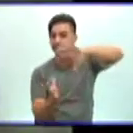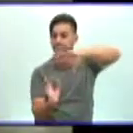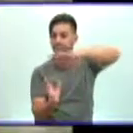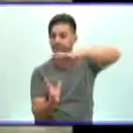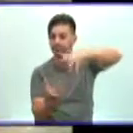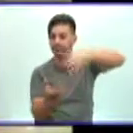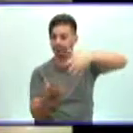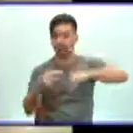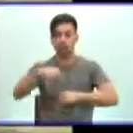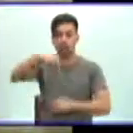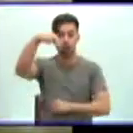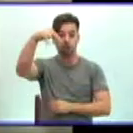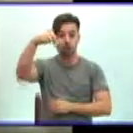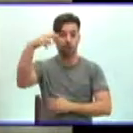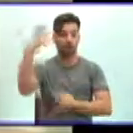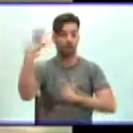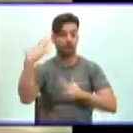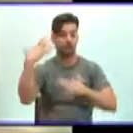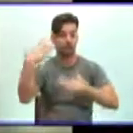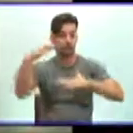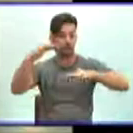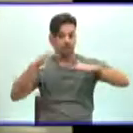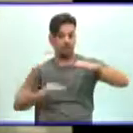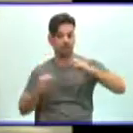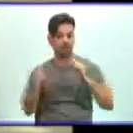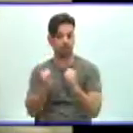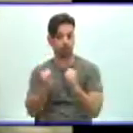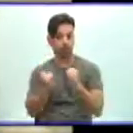Estas diferencias son las que conforman el clima.